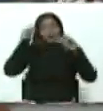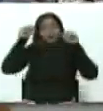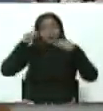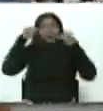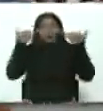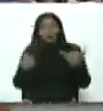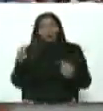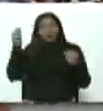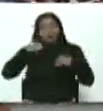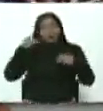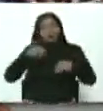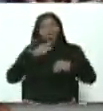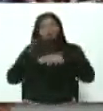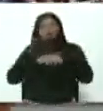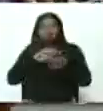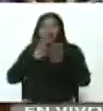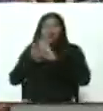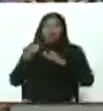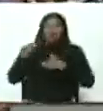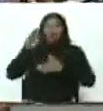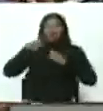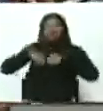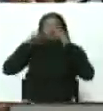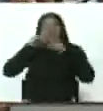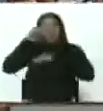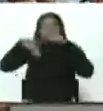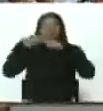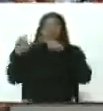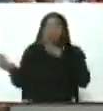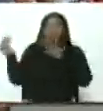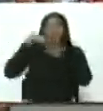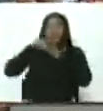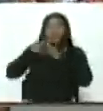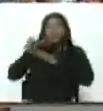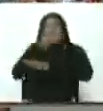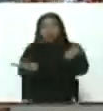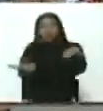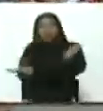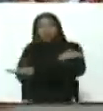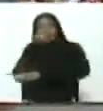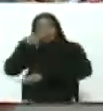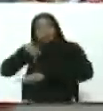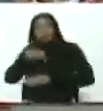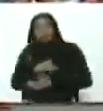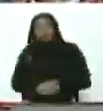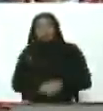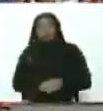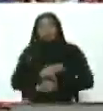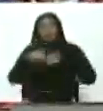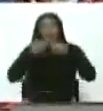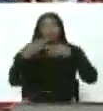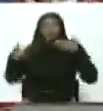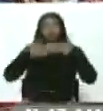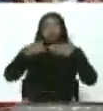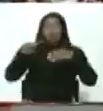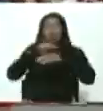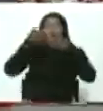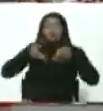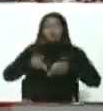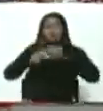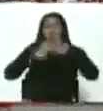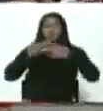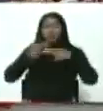sí le llegó la hora a Anzoátegui. Más nunca volverá a la derecha, más nunca volverán a cerrar la gobernación.